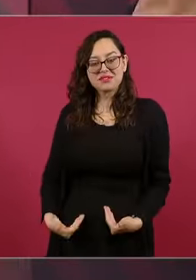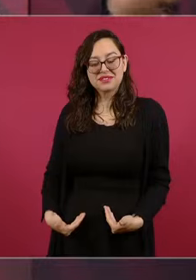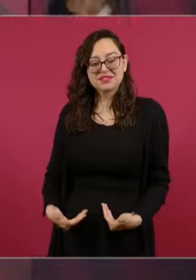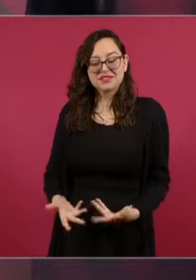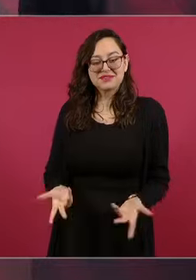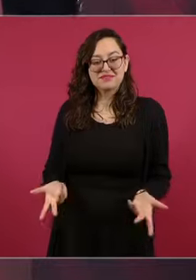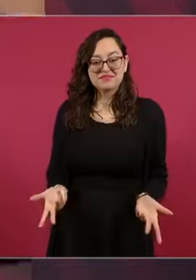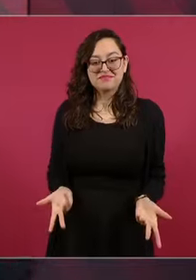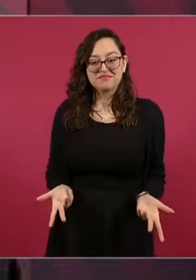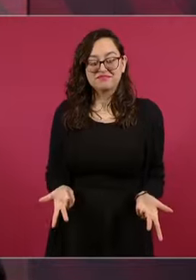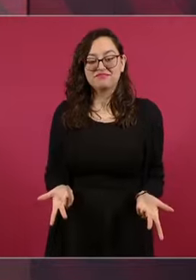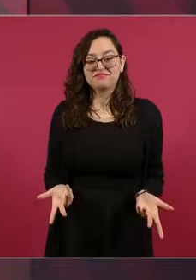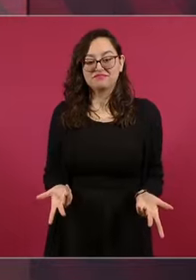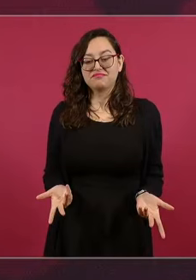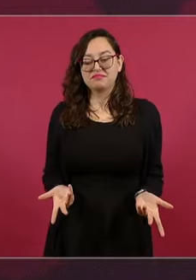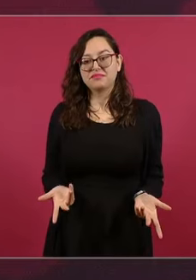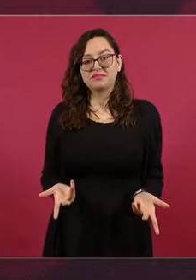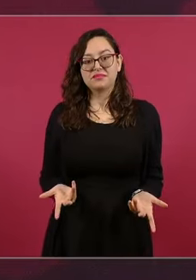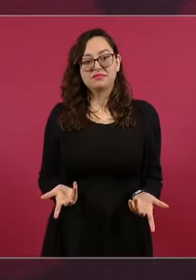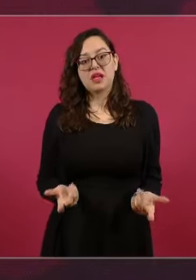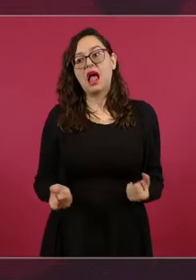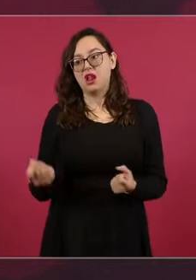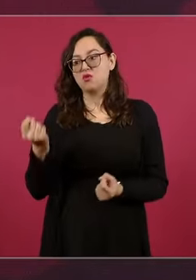que tuvieron que salirse, ¿no?